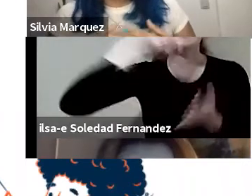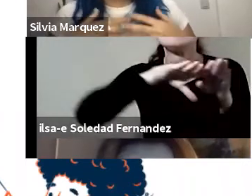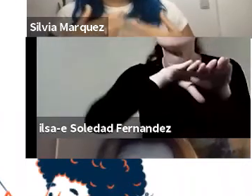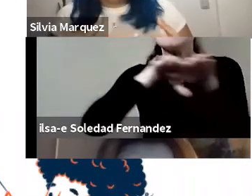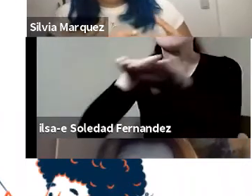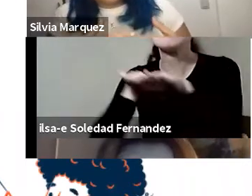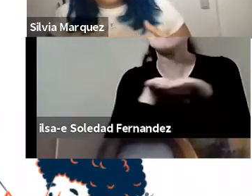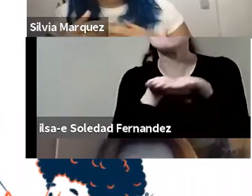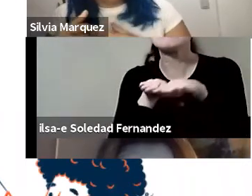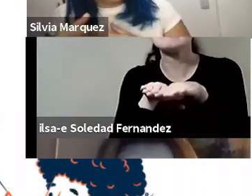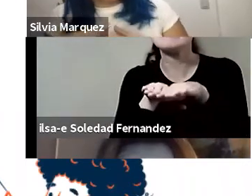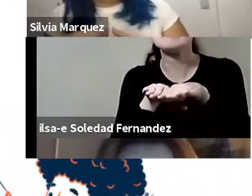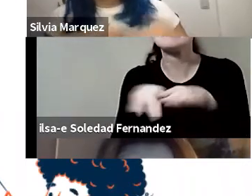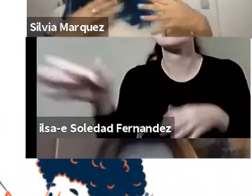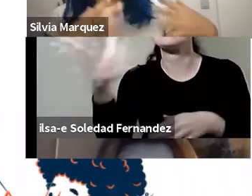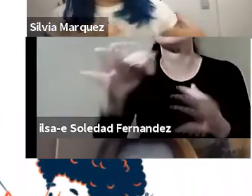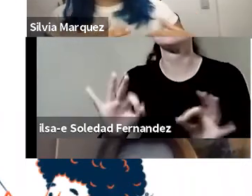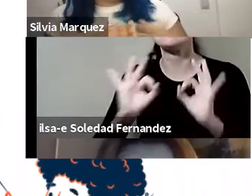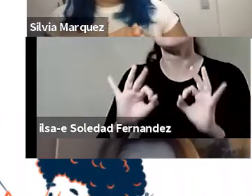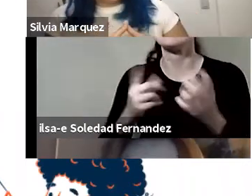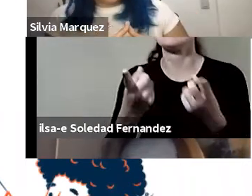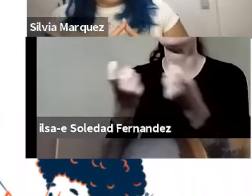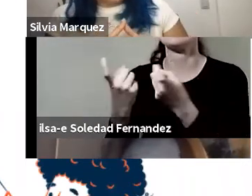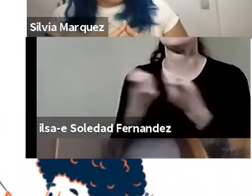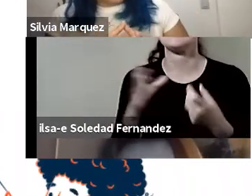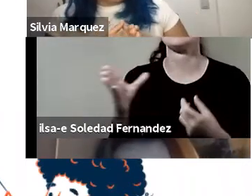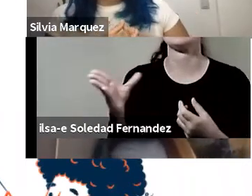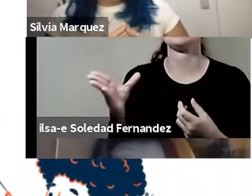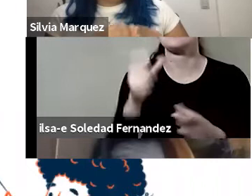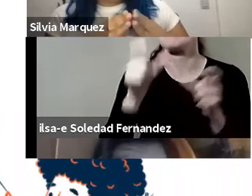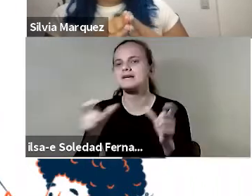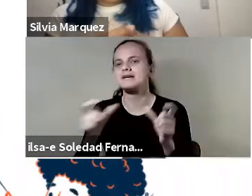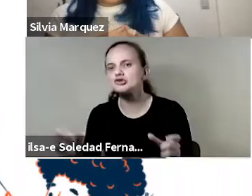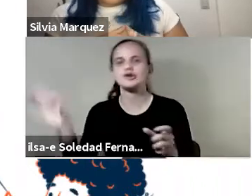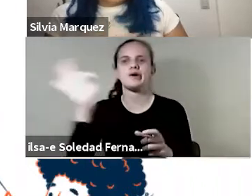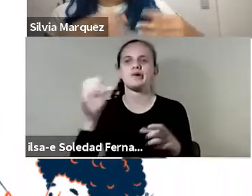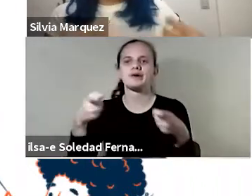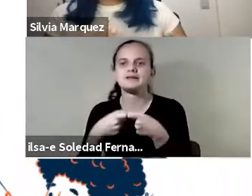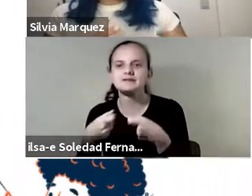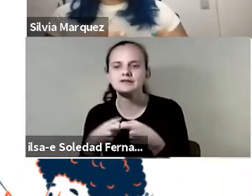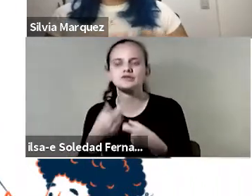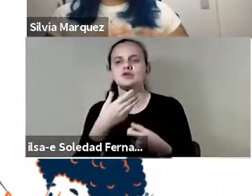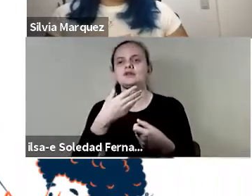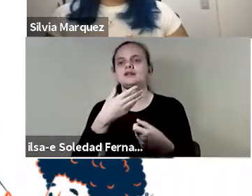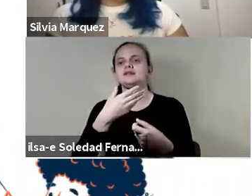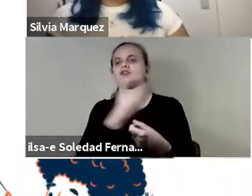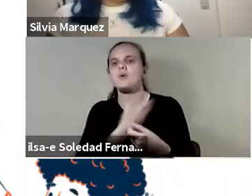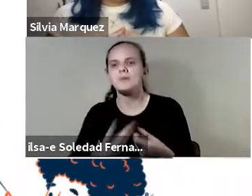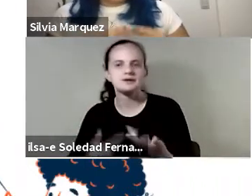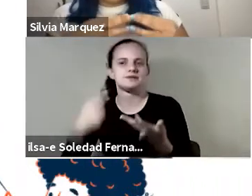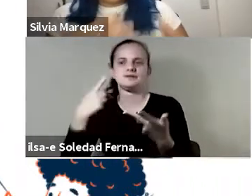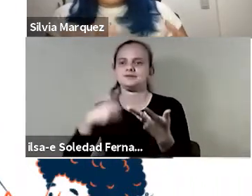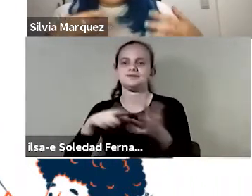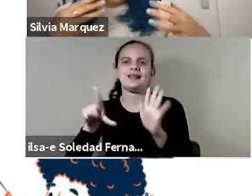Básicamente con el fin de poder ofrecer un único estándar, ¿sí? Y que satisfagan las necesidades